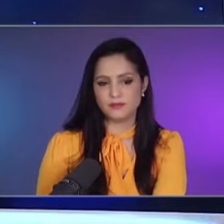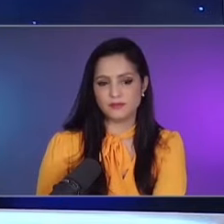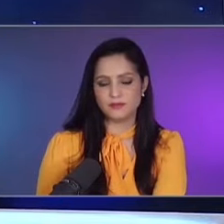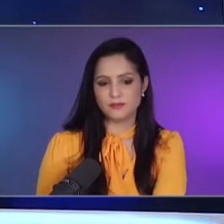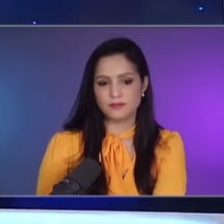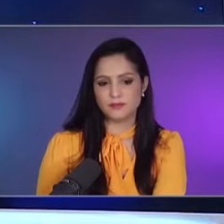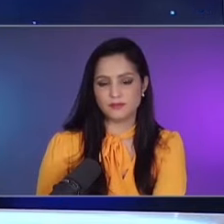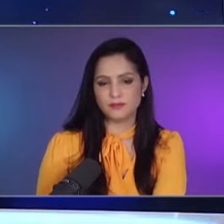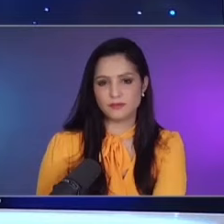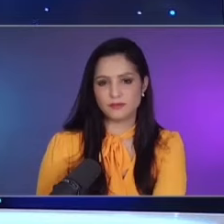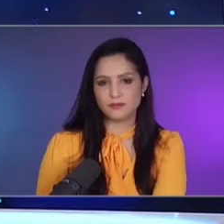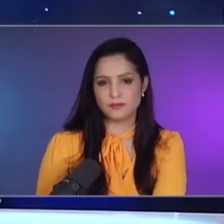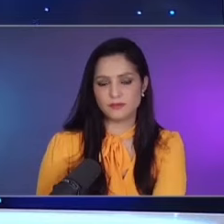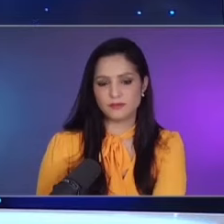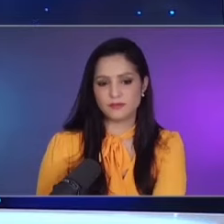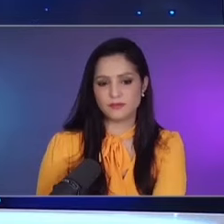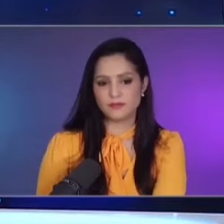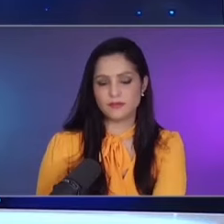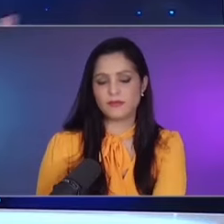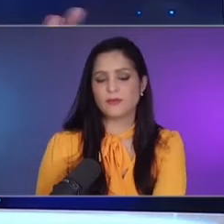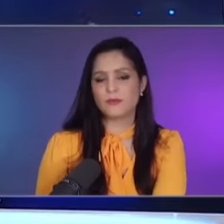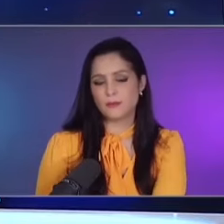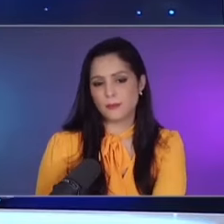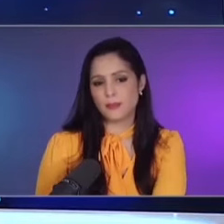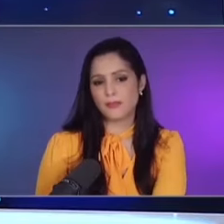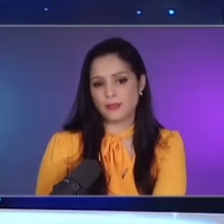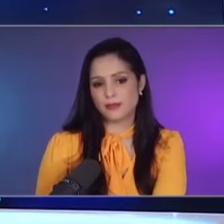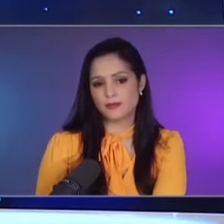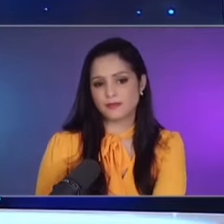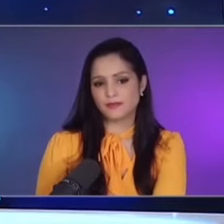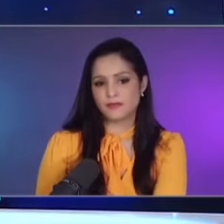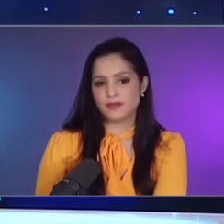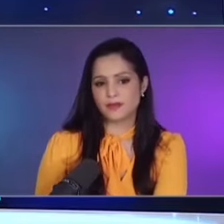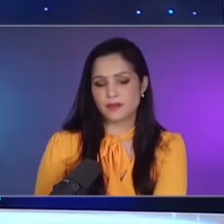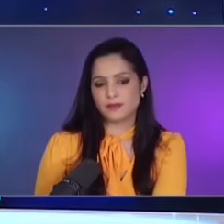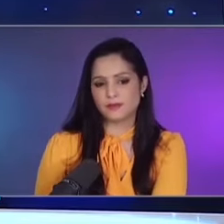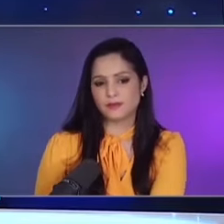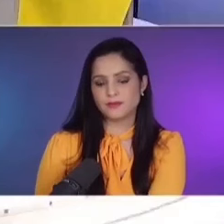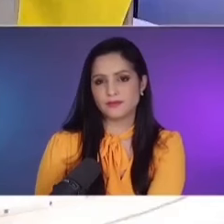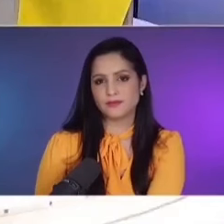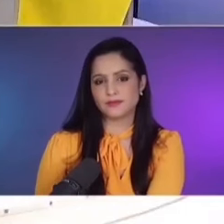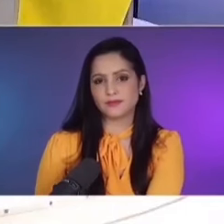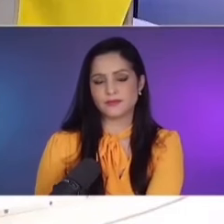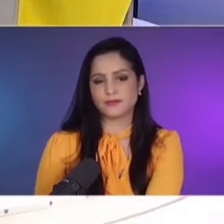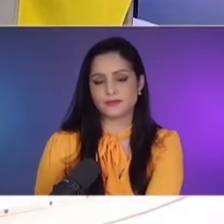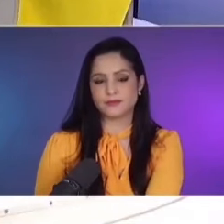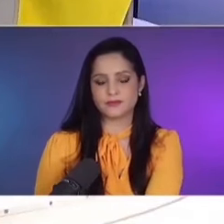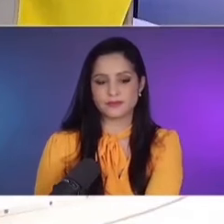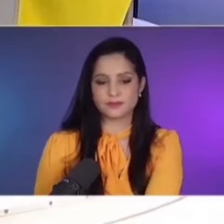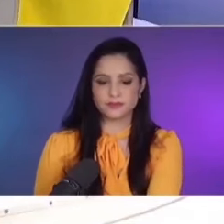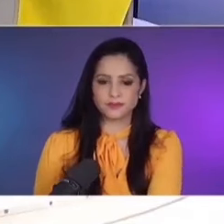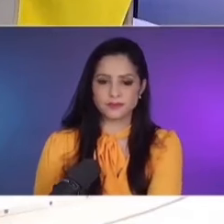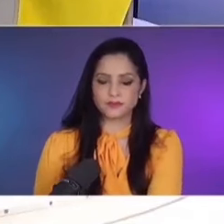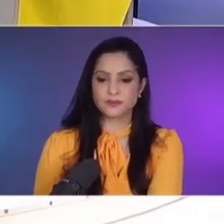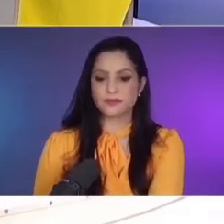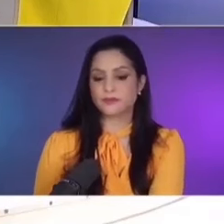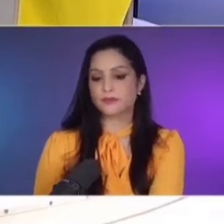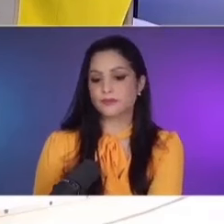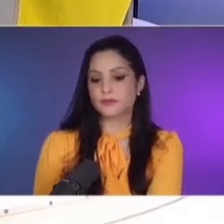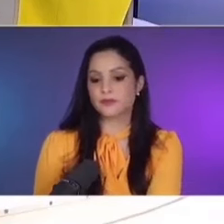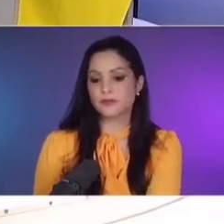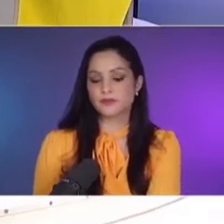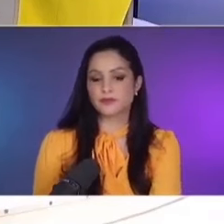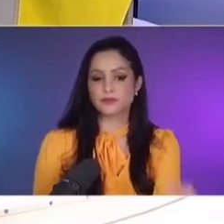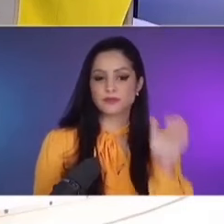a mí me contratan para yo cumplir con la ley no puedo hacer otra cosa Tamara Valdés dice vean Esto no se han ejecutado los proyectos culturales que están